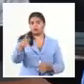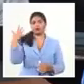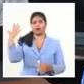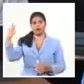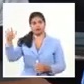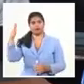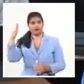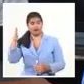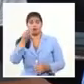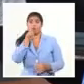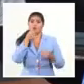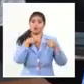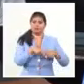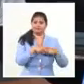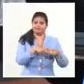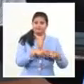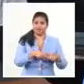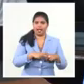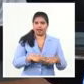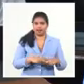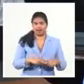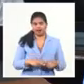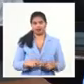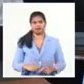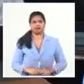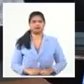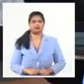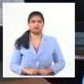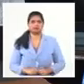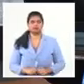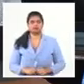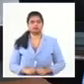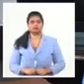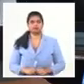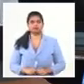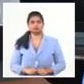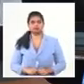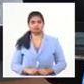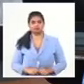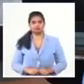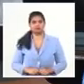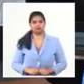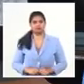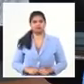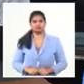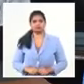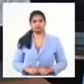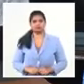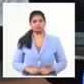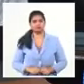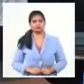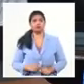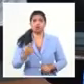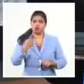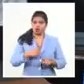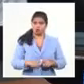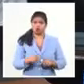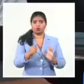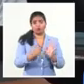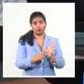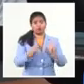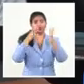de generación térmica y de generación distribuida que no estaban previstas anteriormente. Y una parte importante de ellas